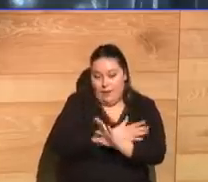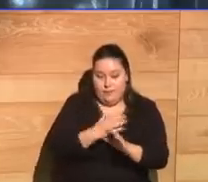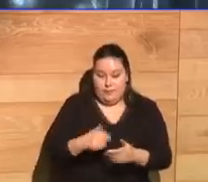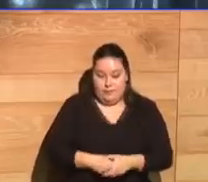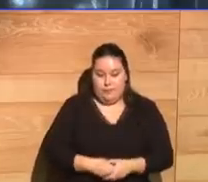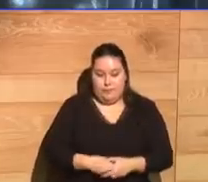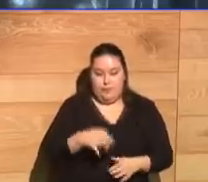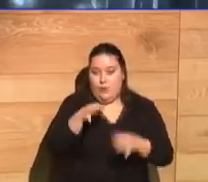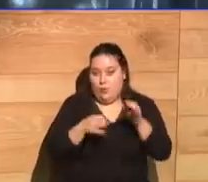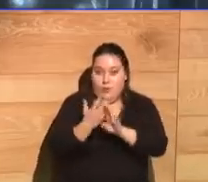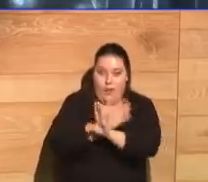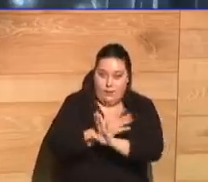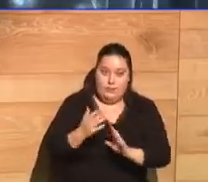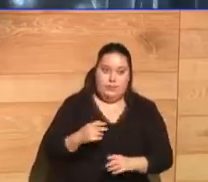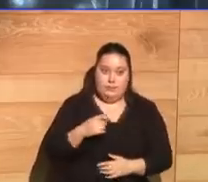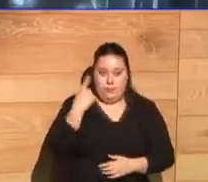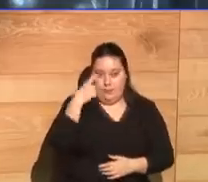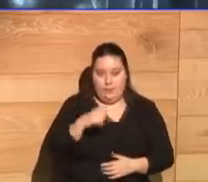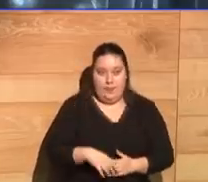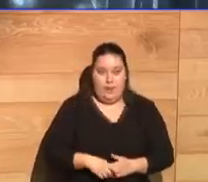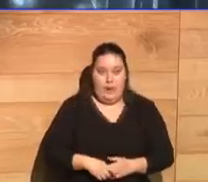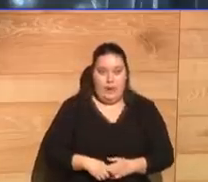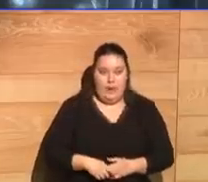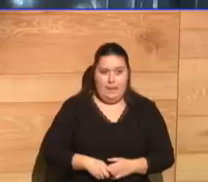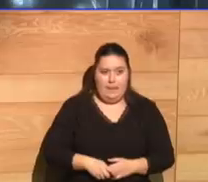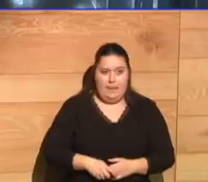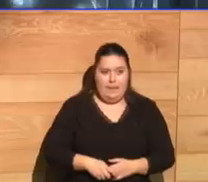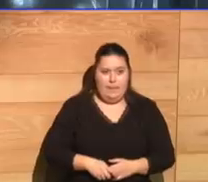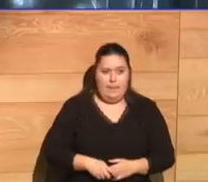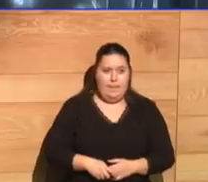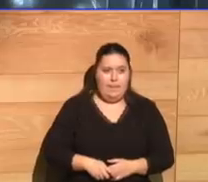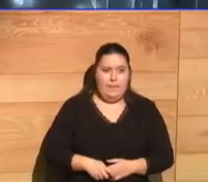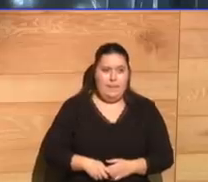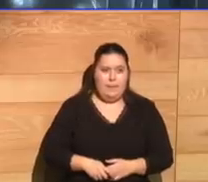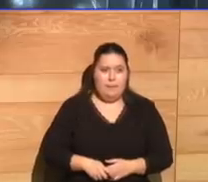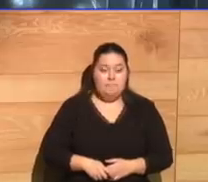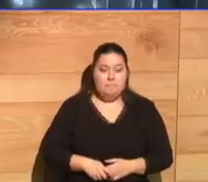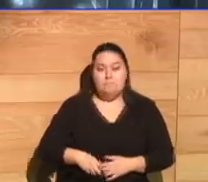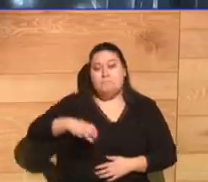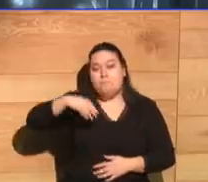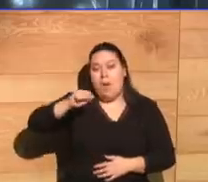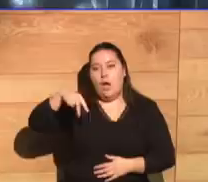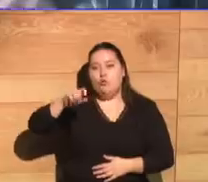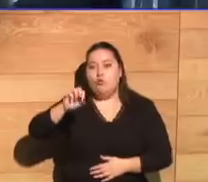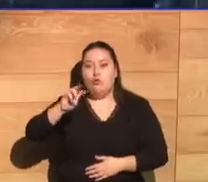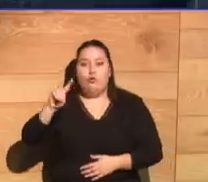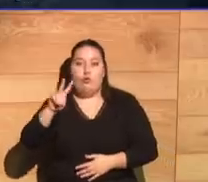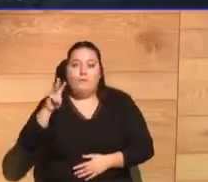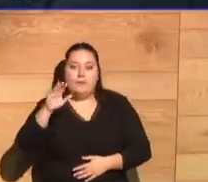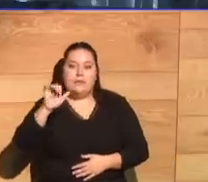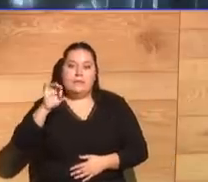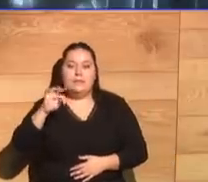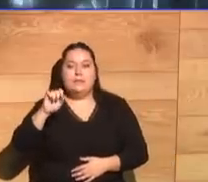En la escena, en un plano precioso, absolutamente mágico y maravilloso de Man of Steel, cuando Henry